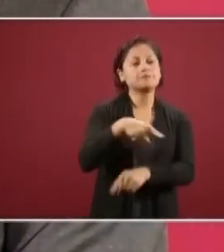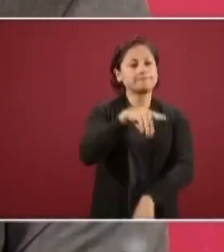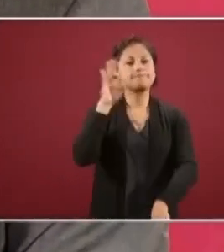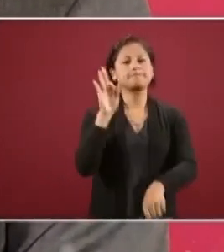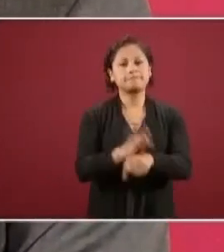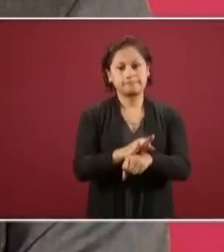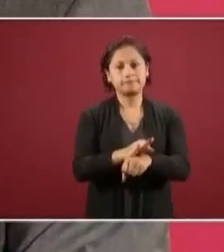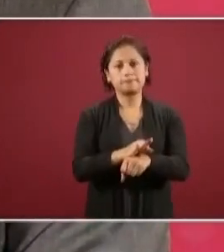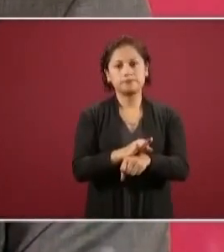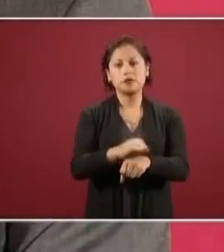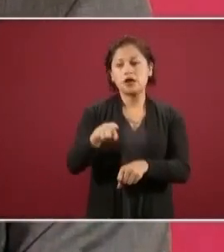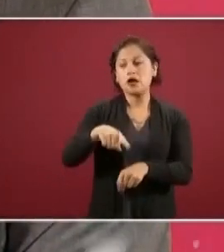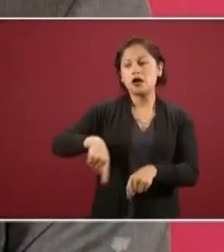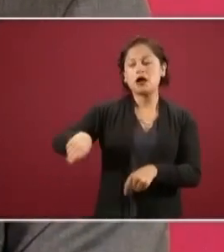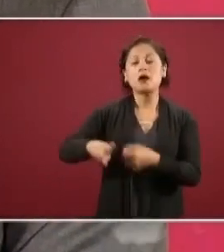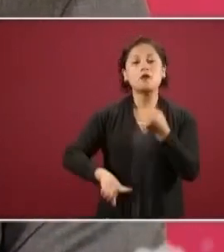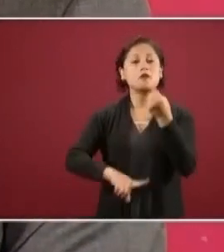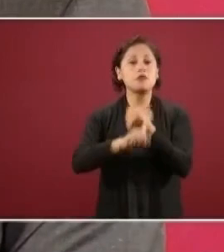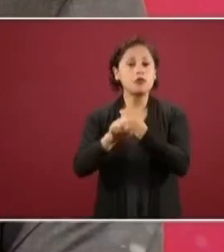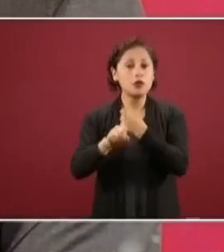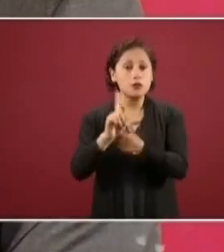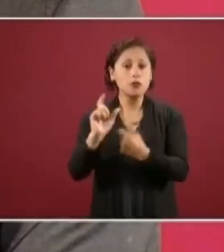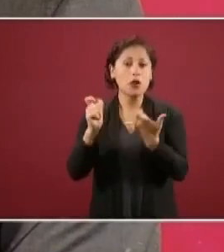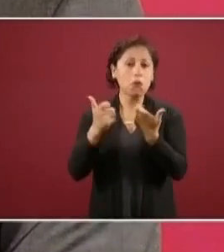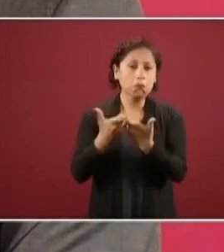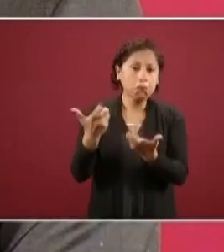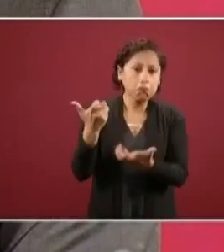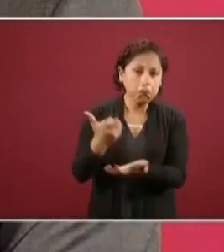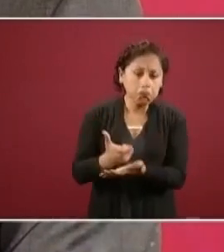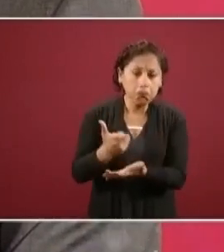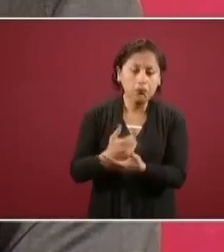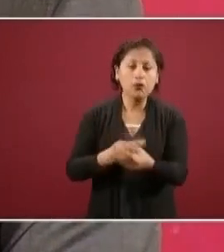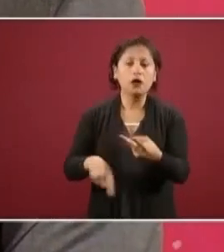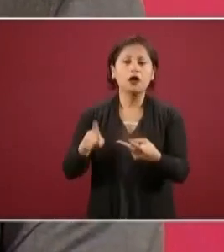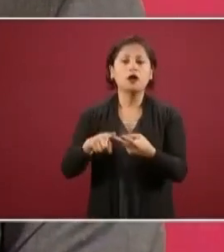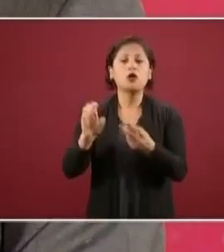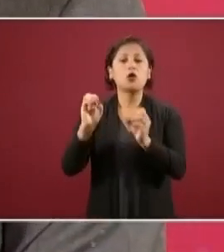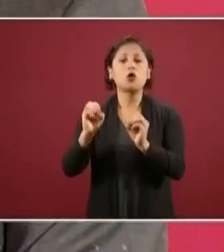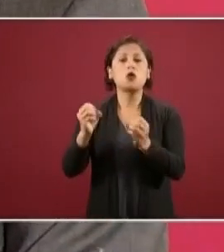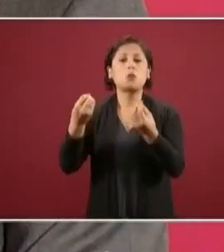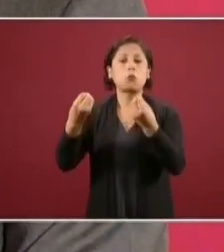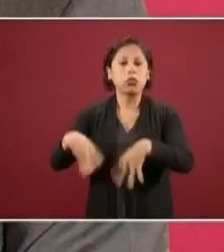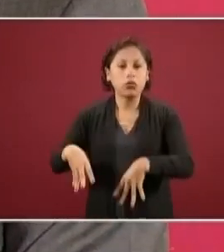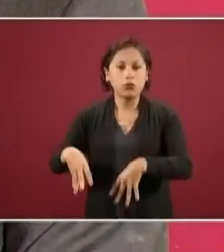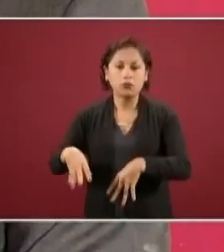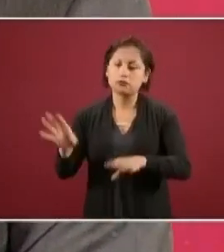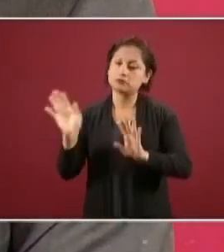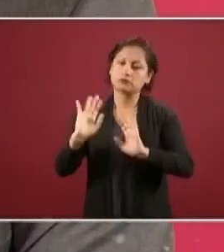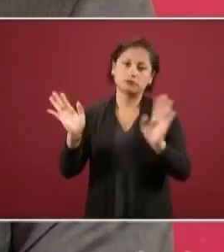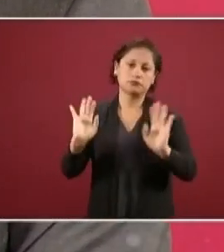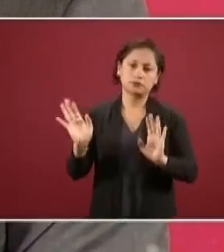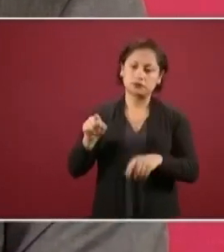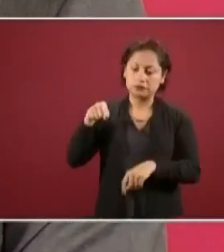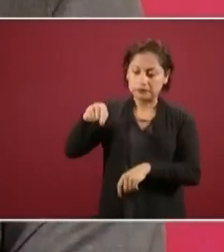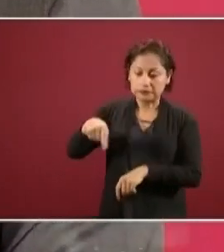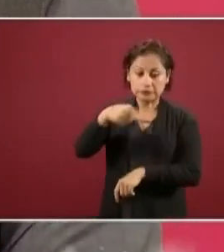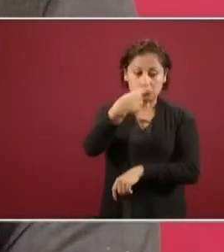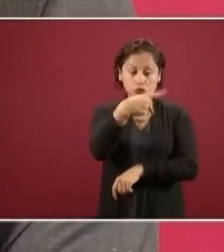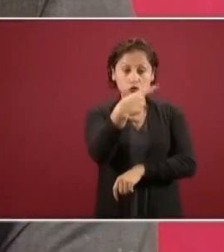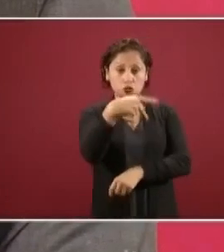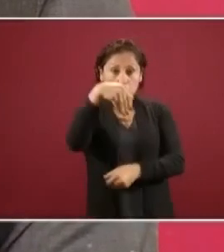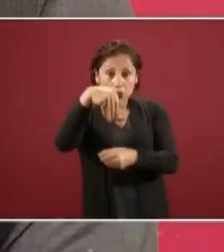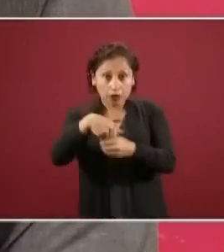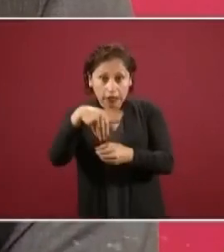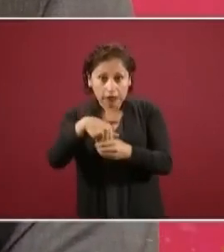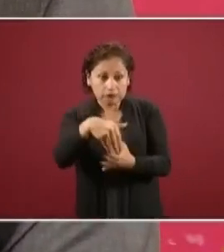al presidente. Vemos, y vaya qué momento. Vemos el momento en el que le hace el planteamiento precisamente Hans Salazar al